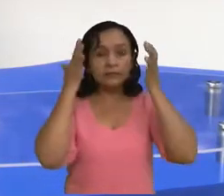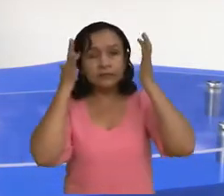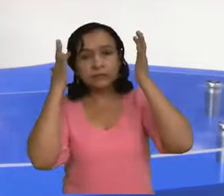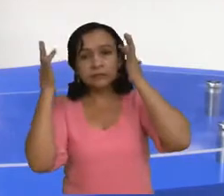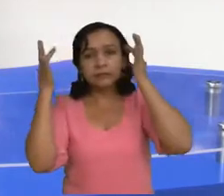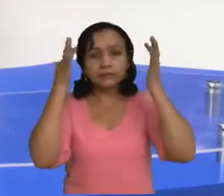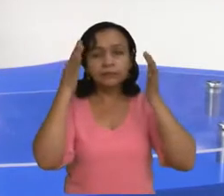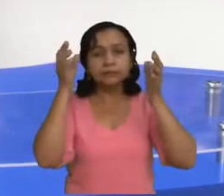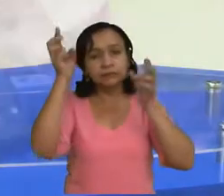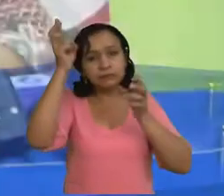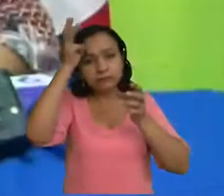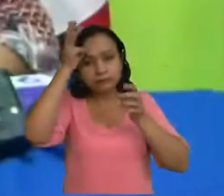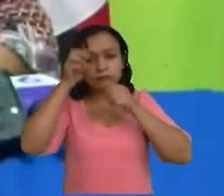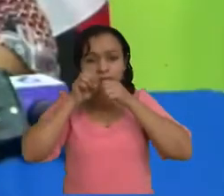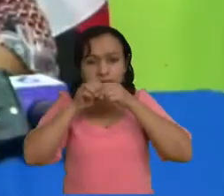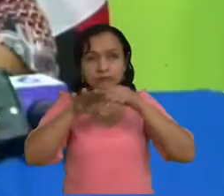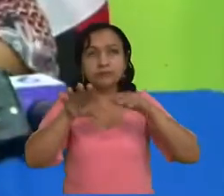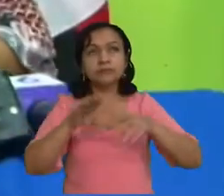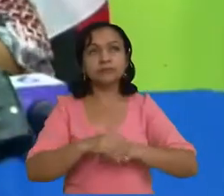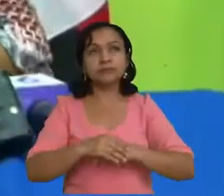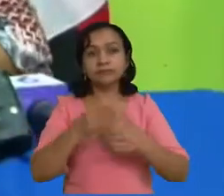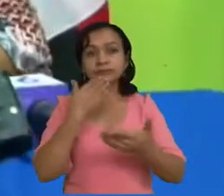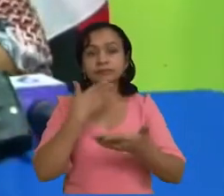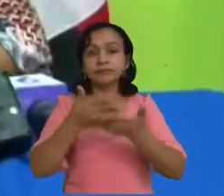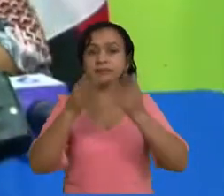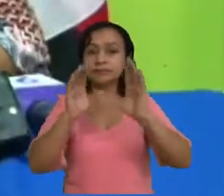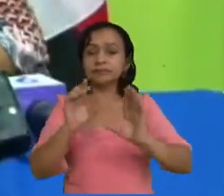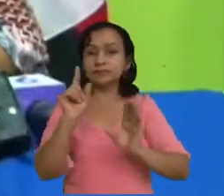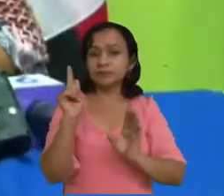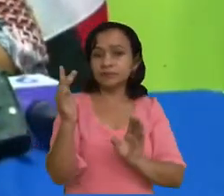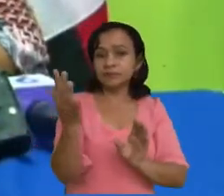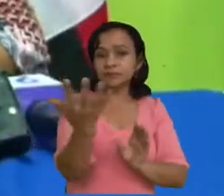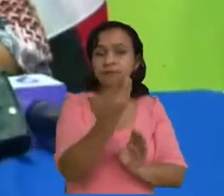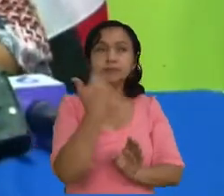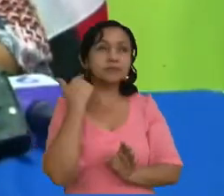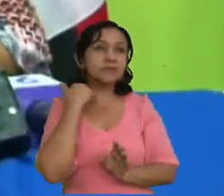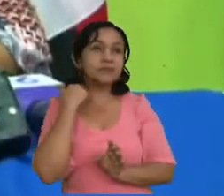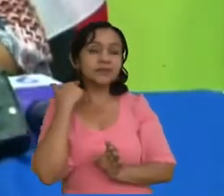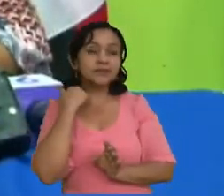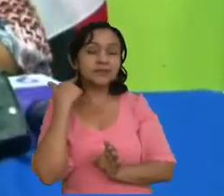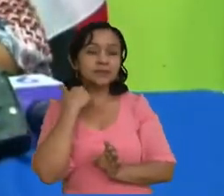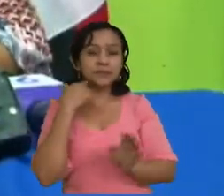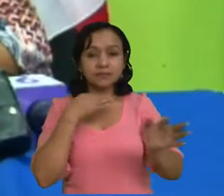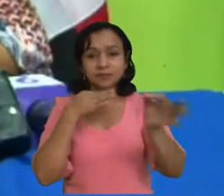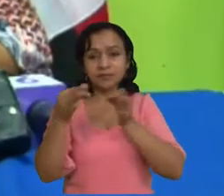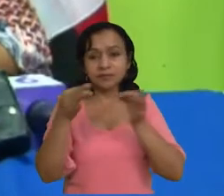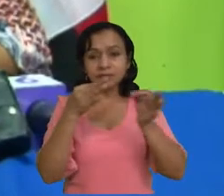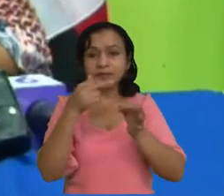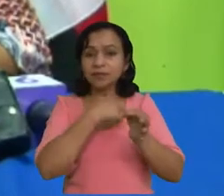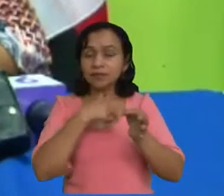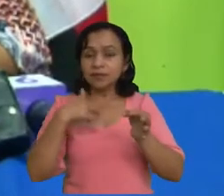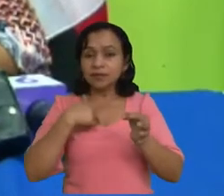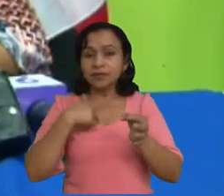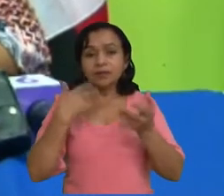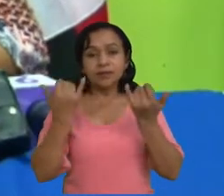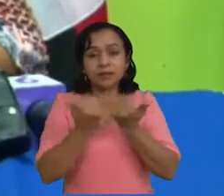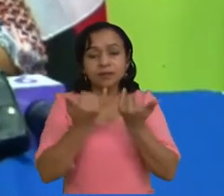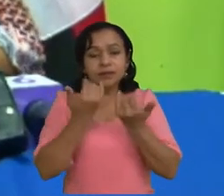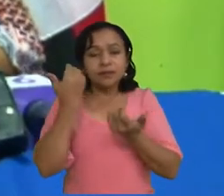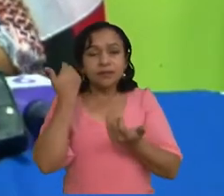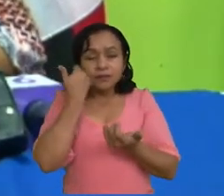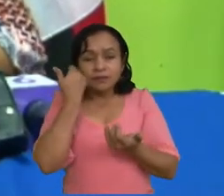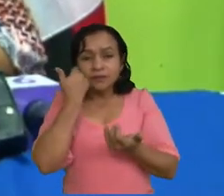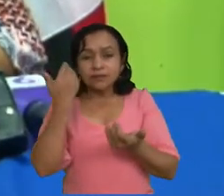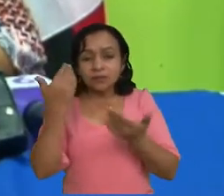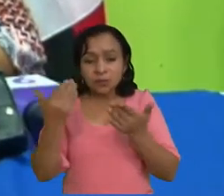el coronavirus. Buenas tardes a todos, siempre reportando, ¿no?, la situación que está aconteciendo con los cuadros respiratorios relacionados con el